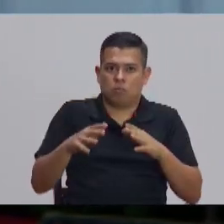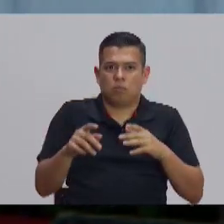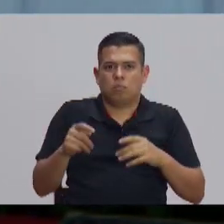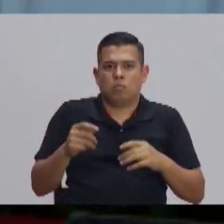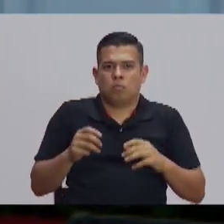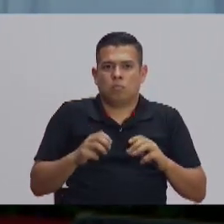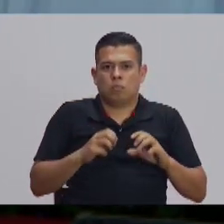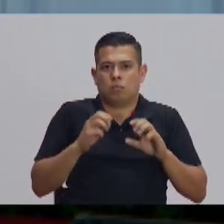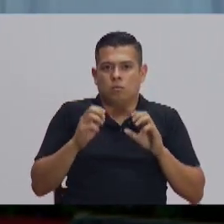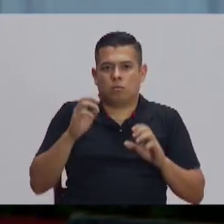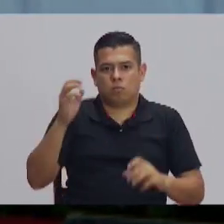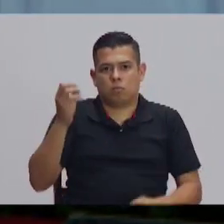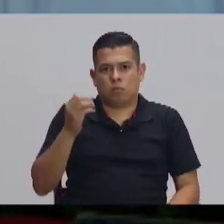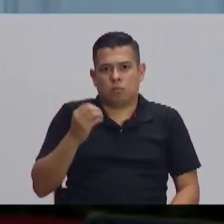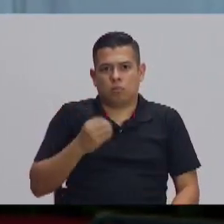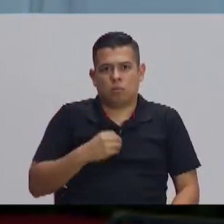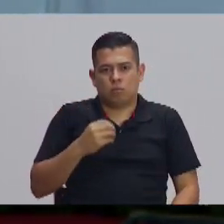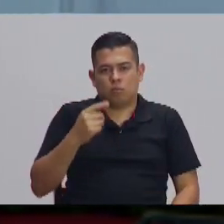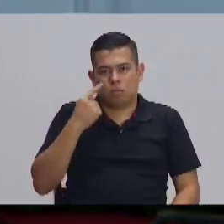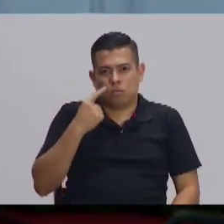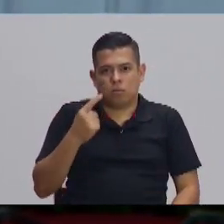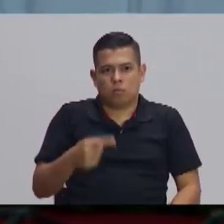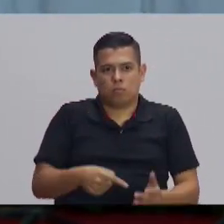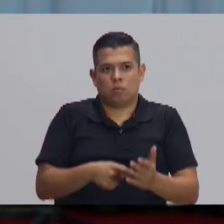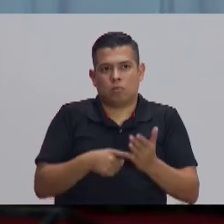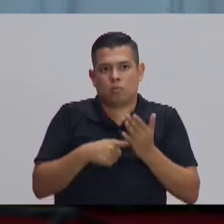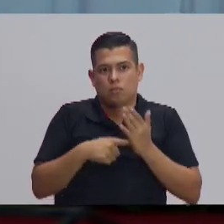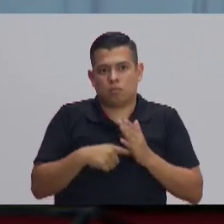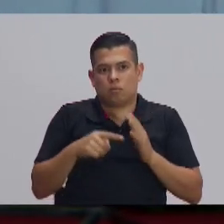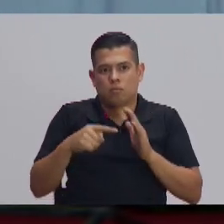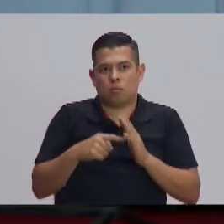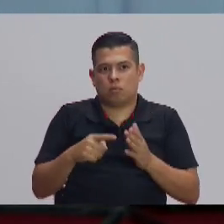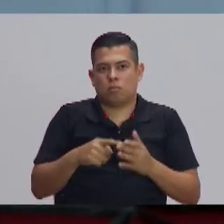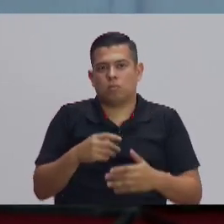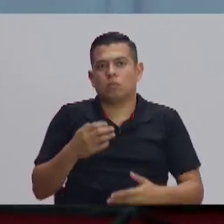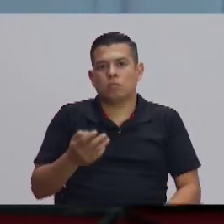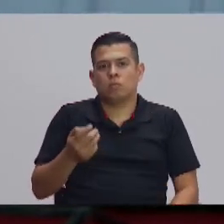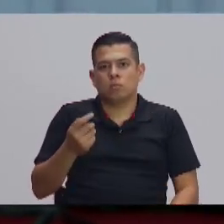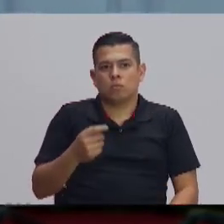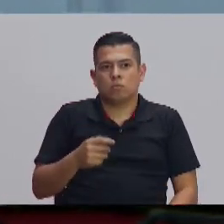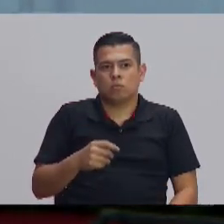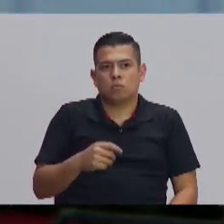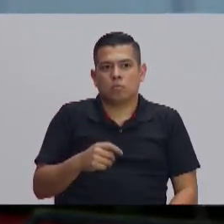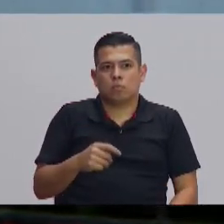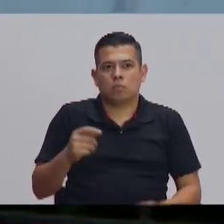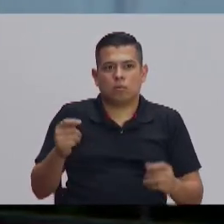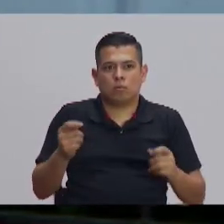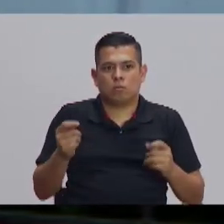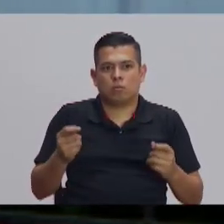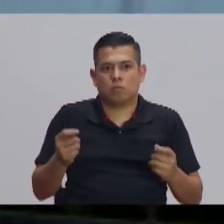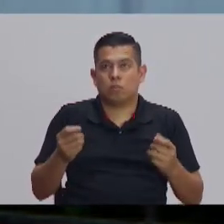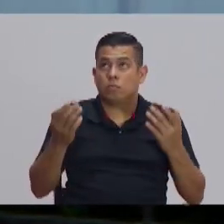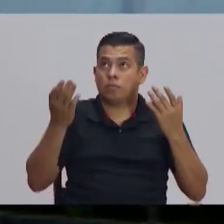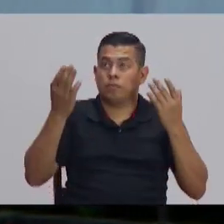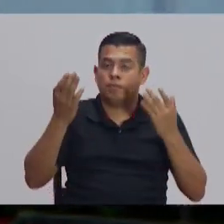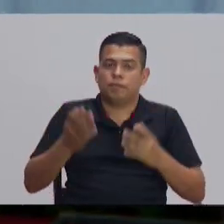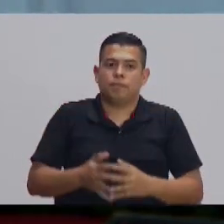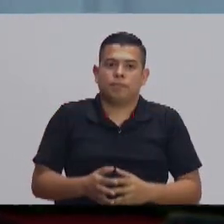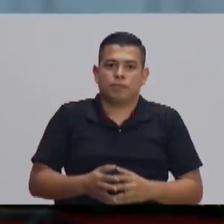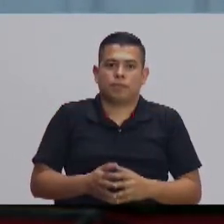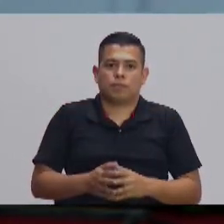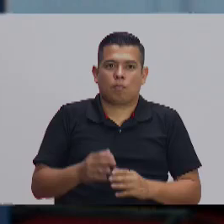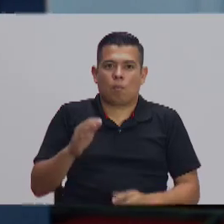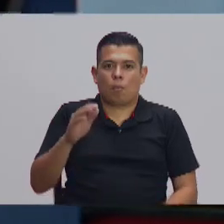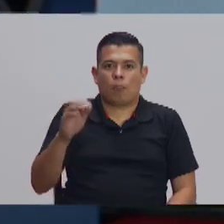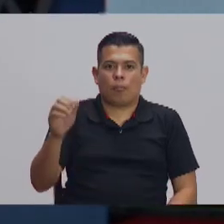ese avivamiento llega porque él te lo enseña a través de su presencia y miren hermano gloria a dios y de